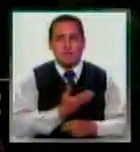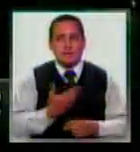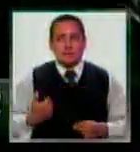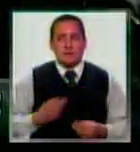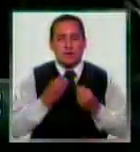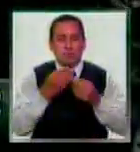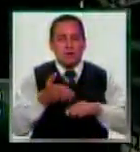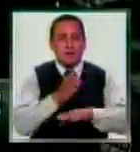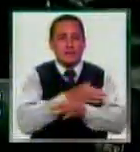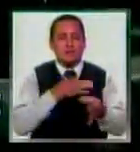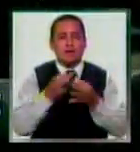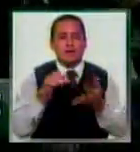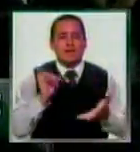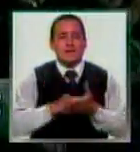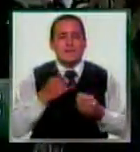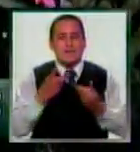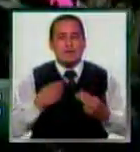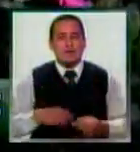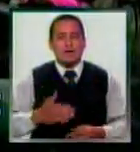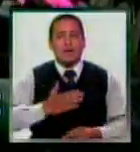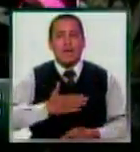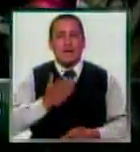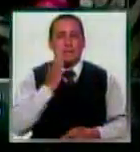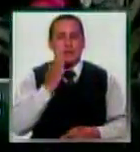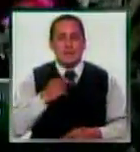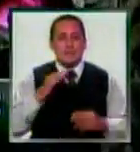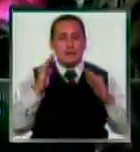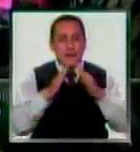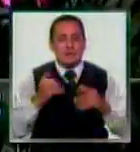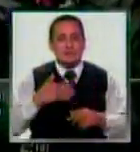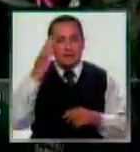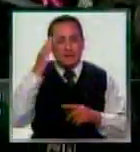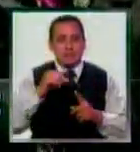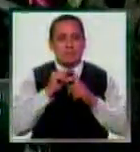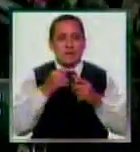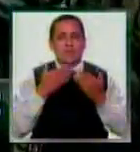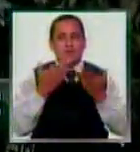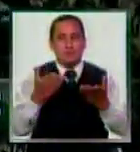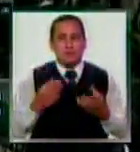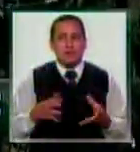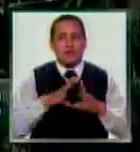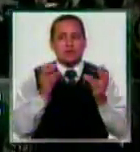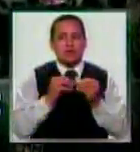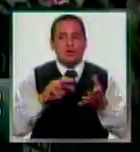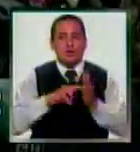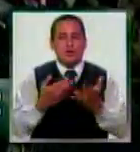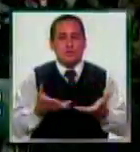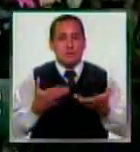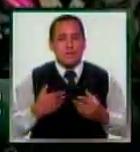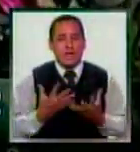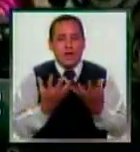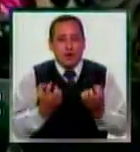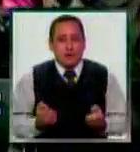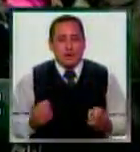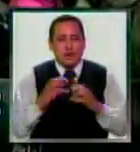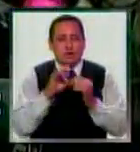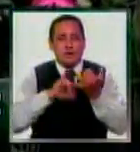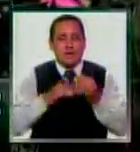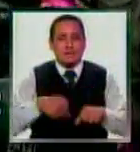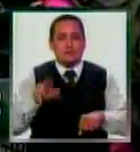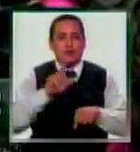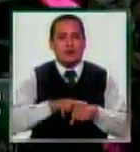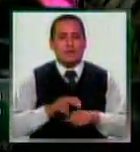Presidente, como bien usted lo dijo, ¿qué es lo que el ama de casa debe saber de palabras de usted en cuánto nos va a permitir ahorrar con el gas